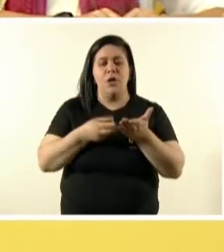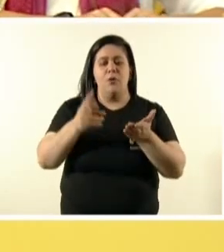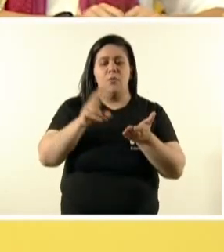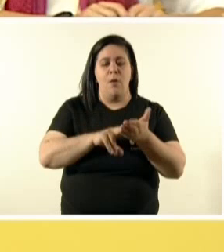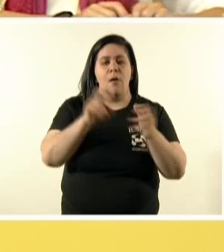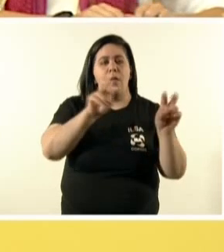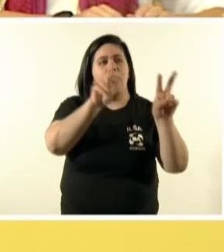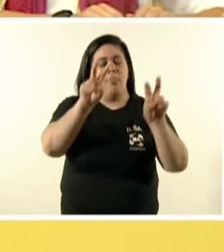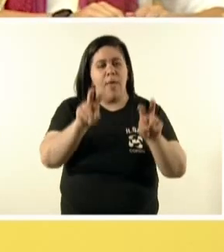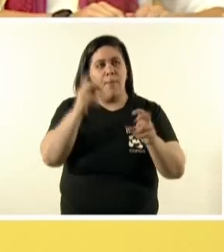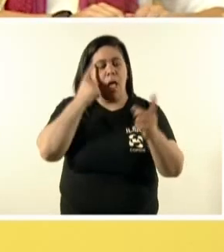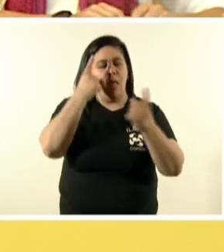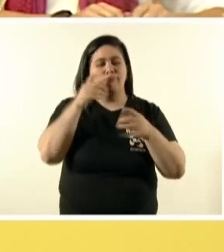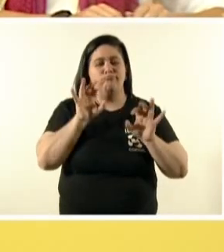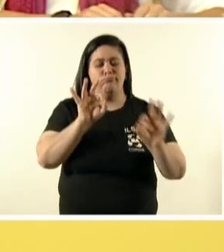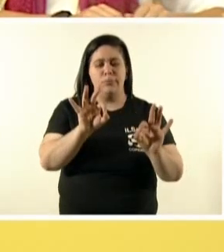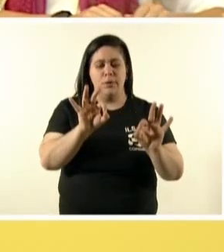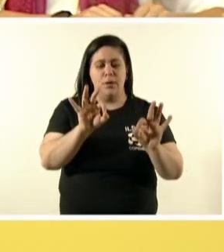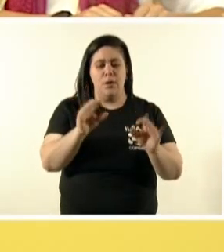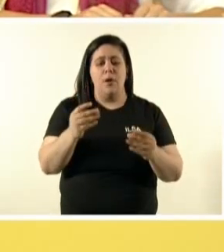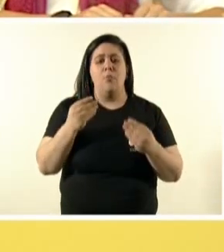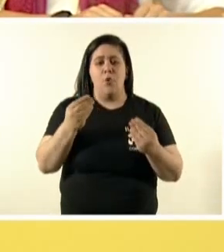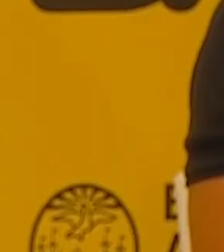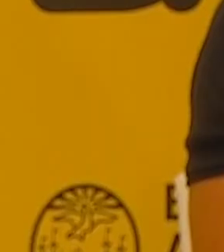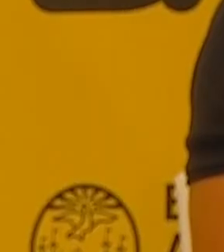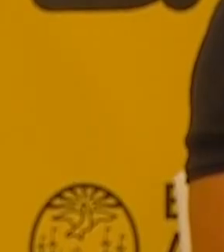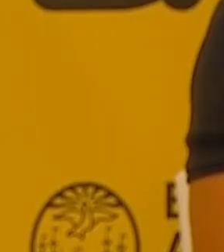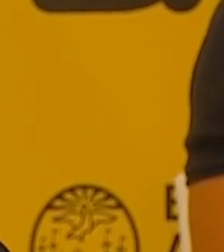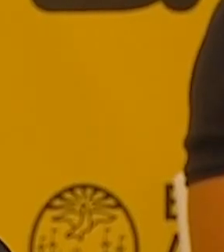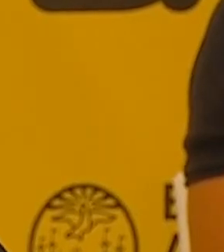año. Porque en la educación cada día cuenta.